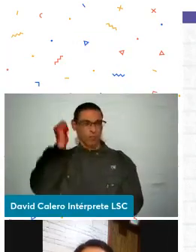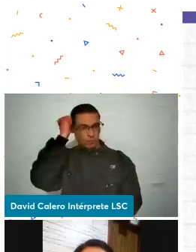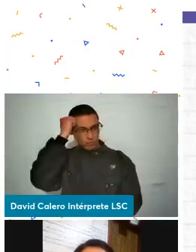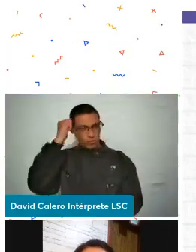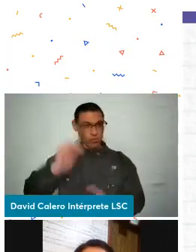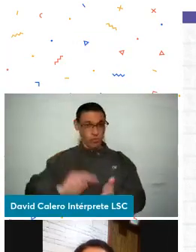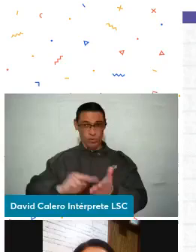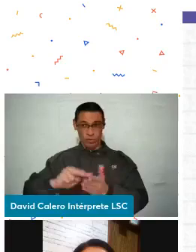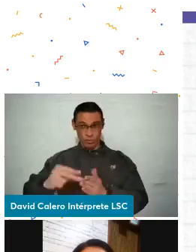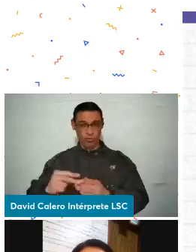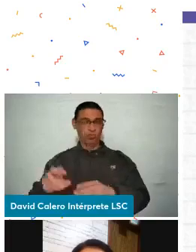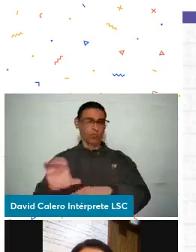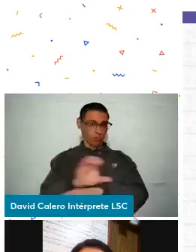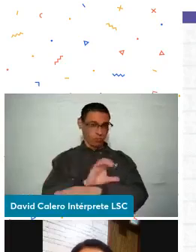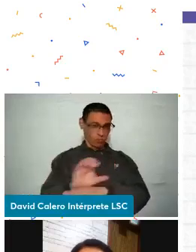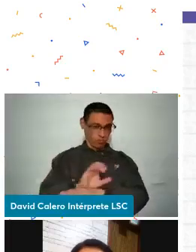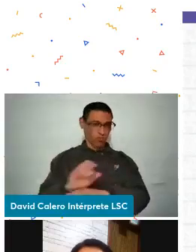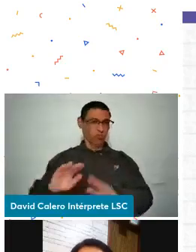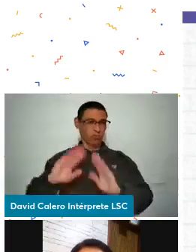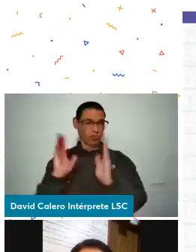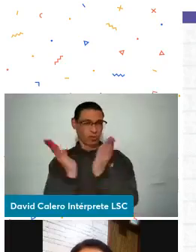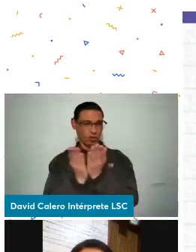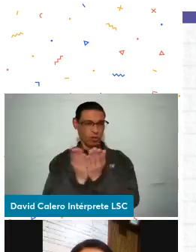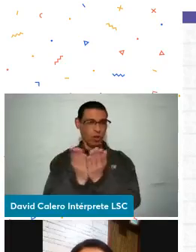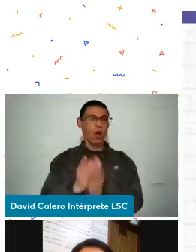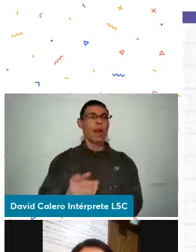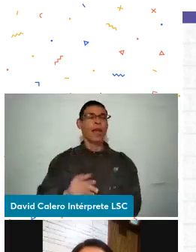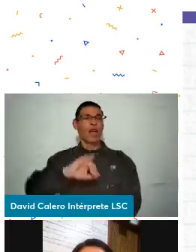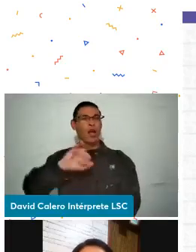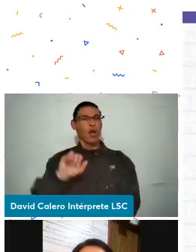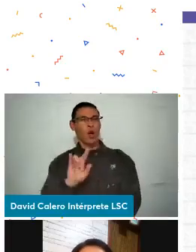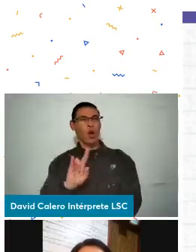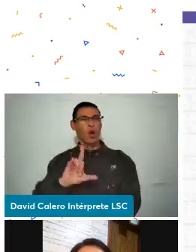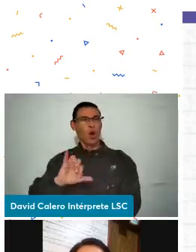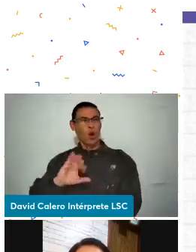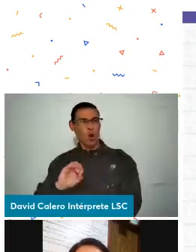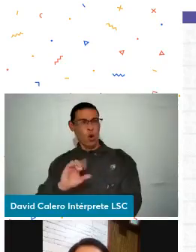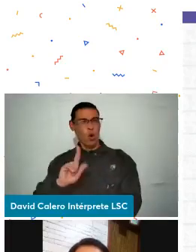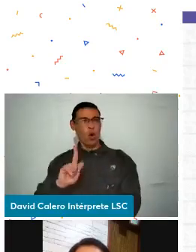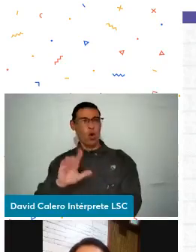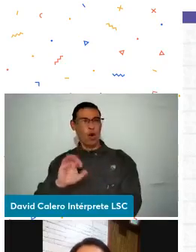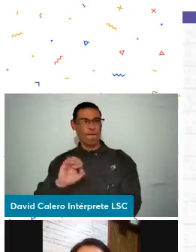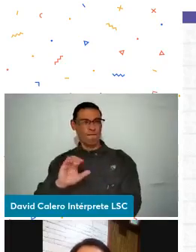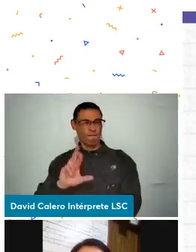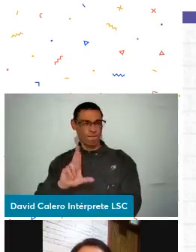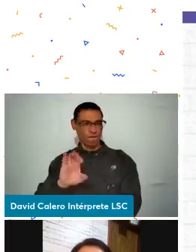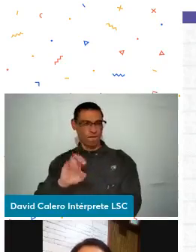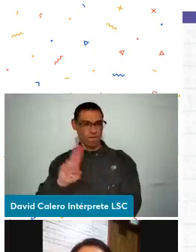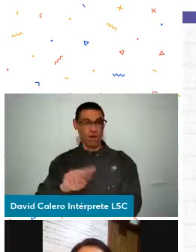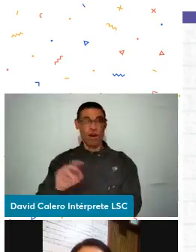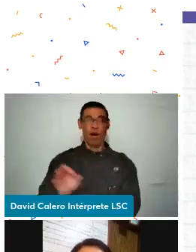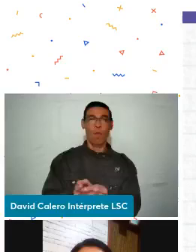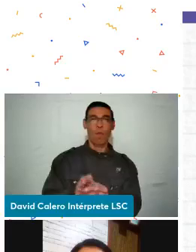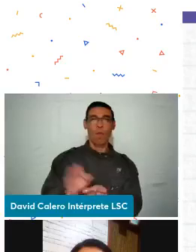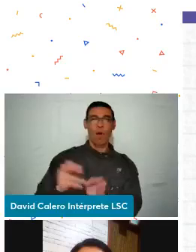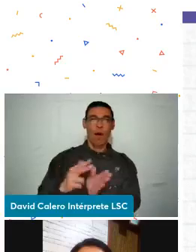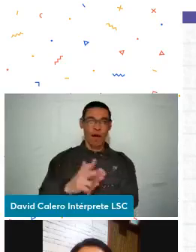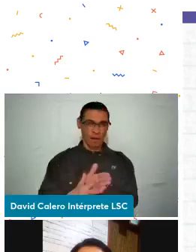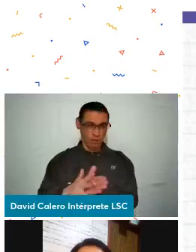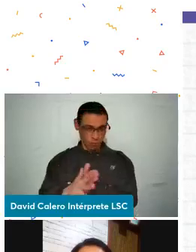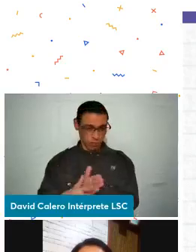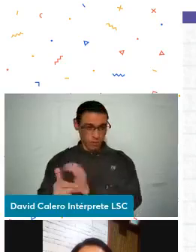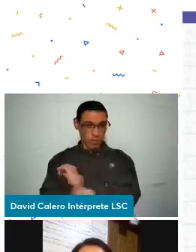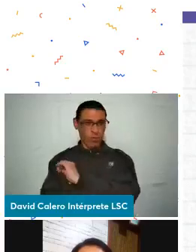la Institución Educativa Técnico Industrial Julio Flores de Chiquinquirá. Llevo aproximadamente 14 años en esta